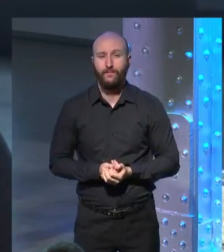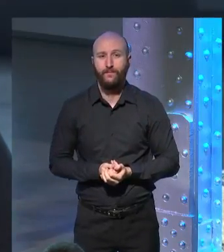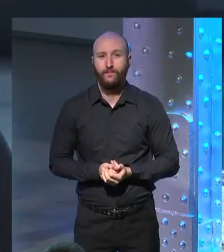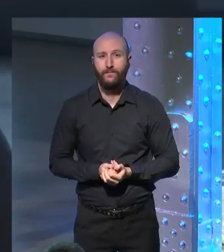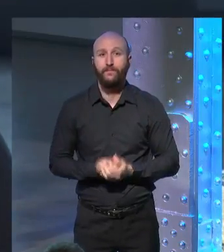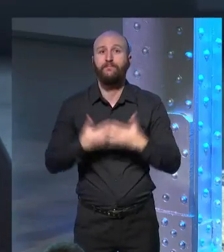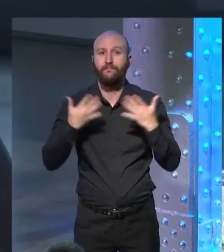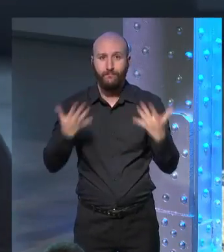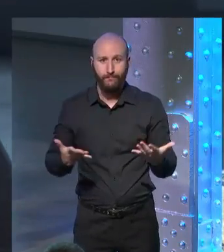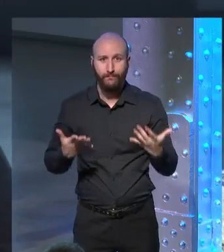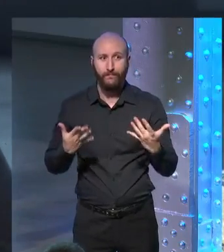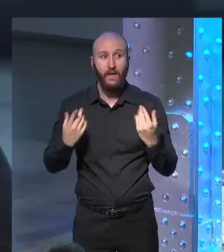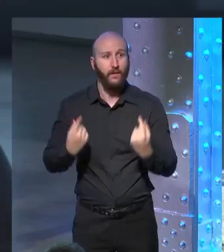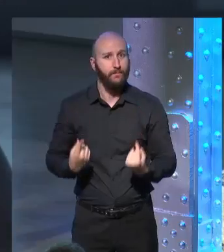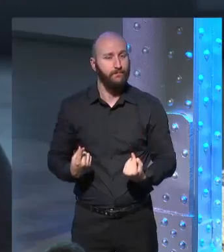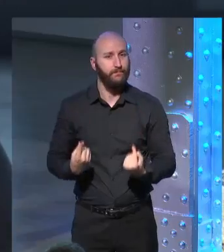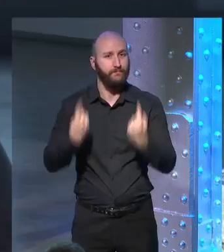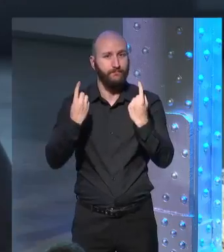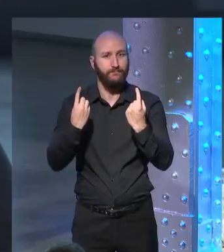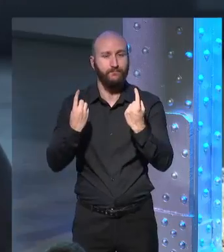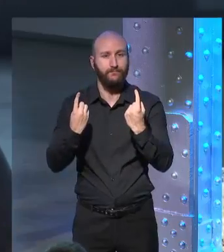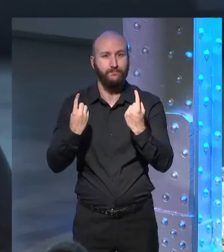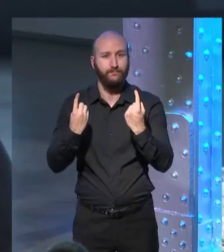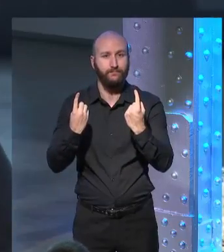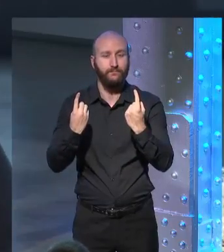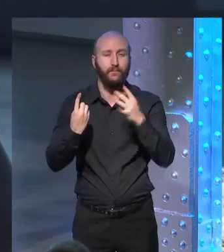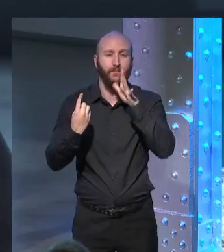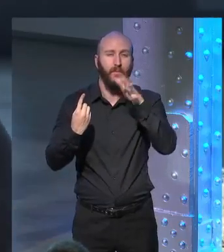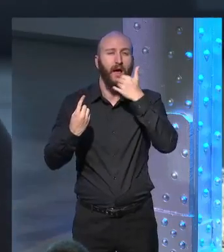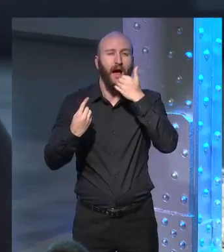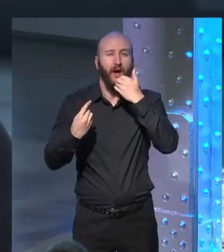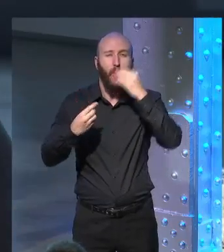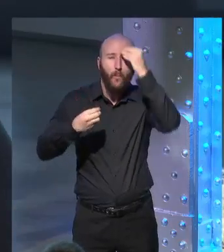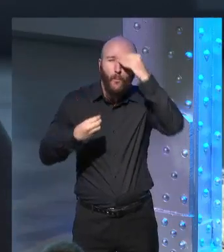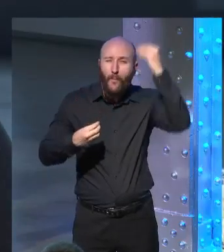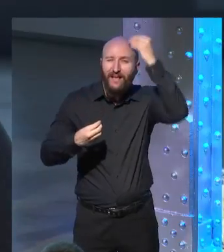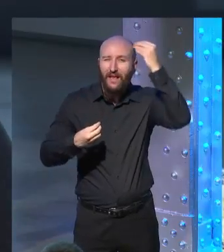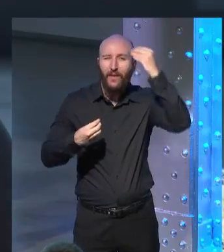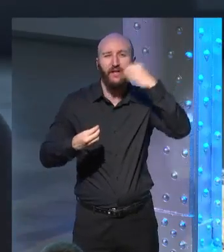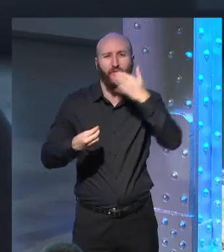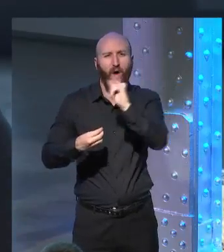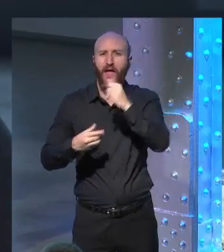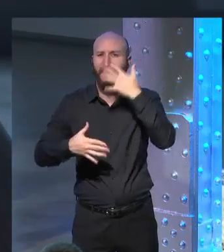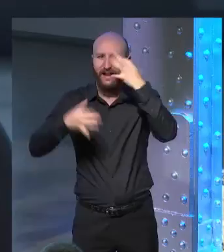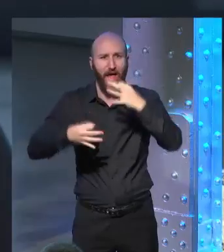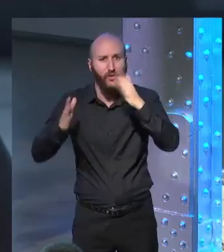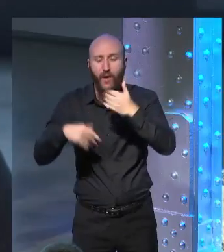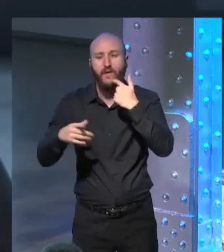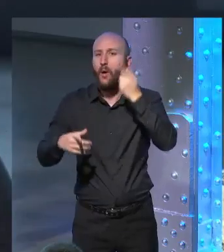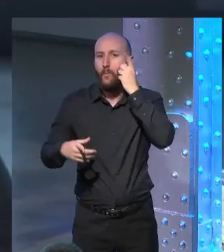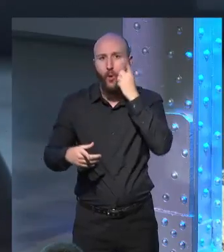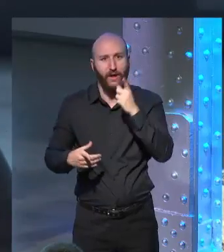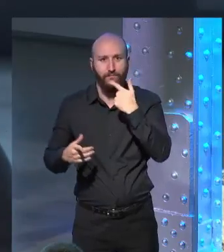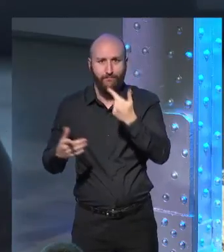Entonces, primero voy a romper un mito. Ellas no quieren un móvil, ellas no tienen un